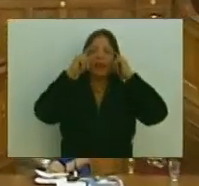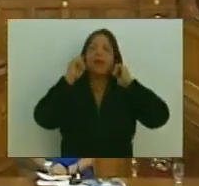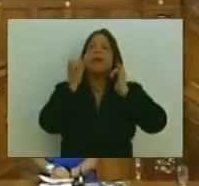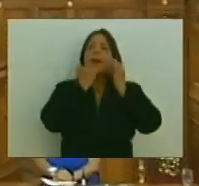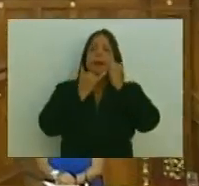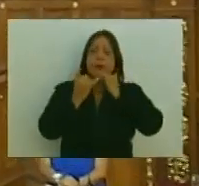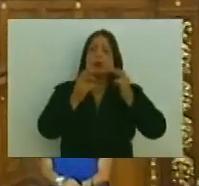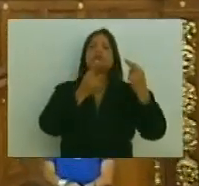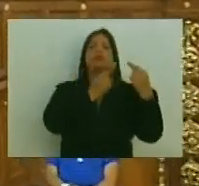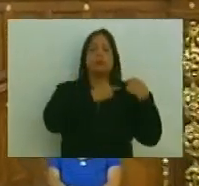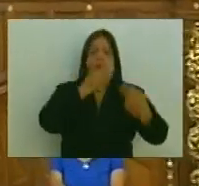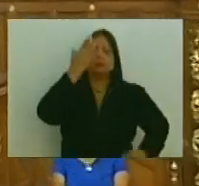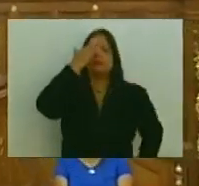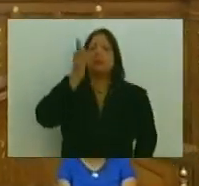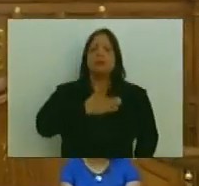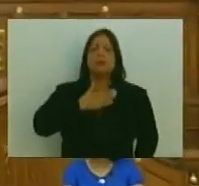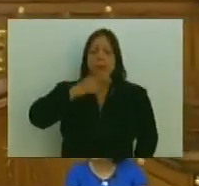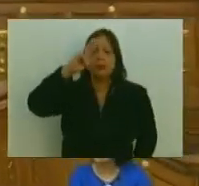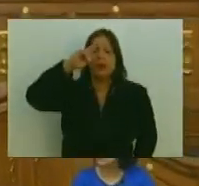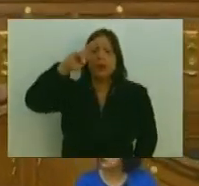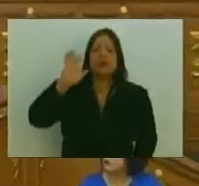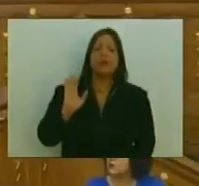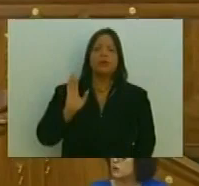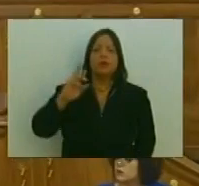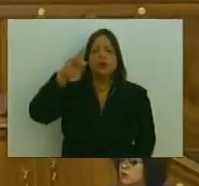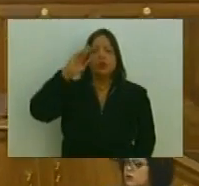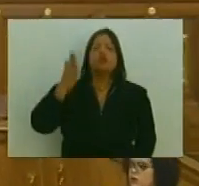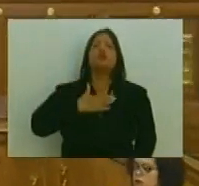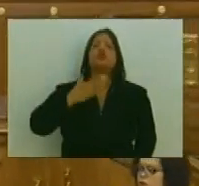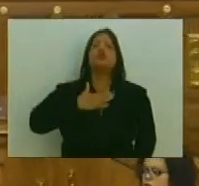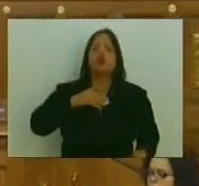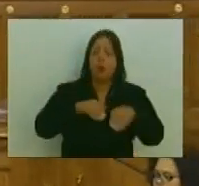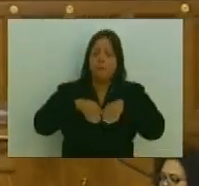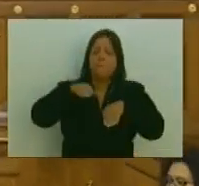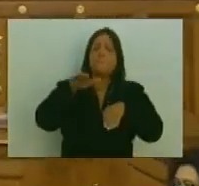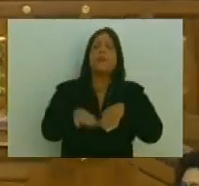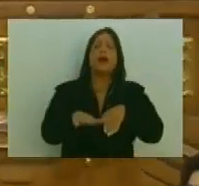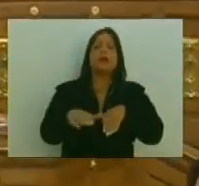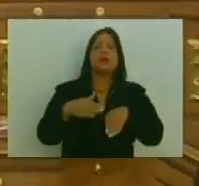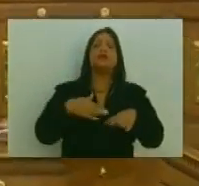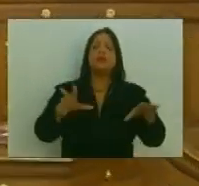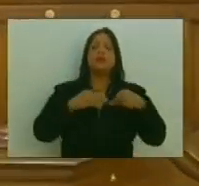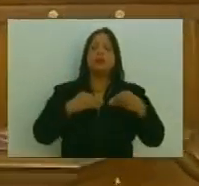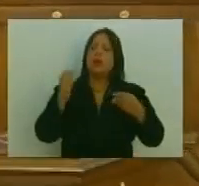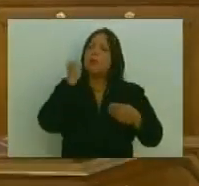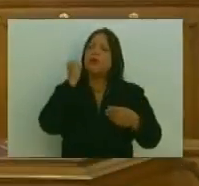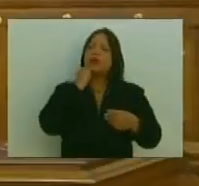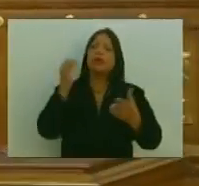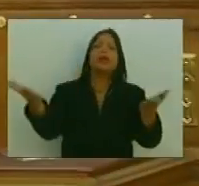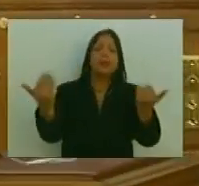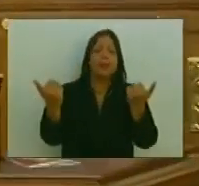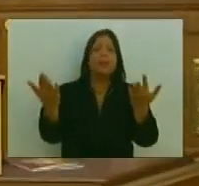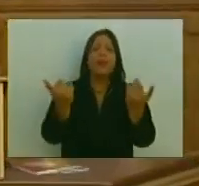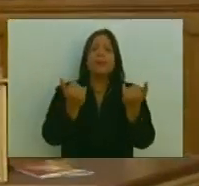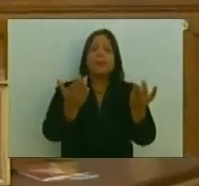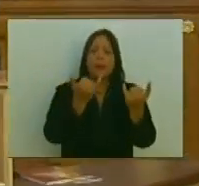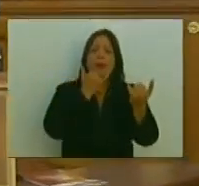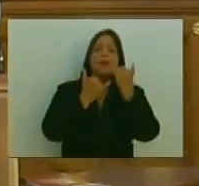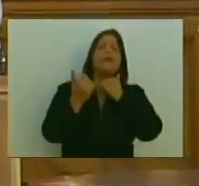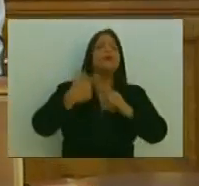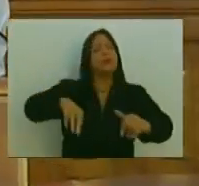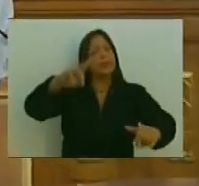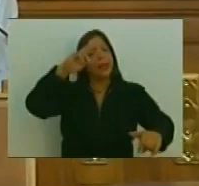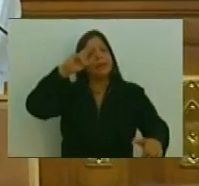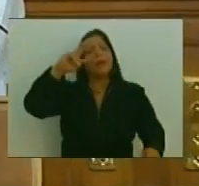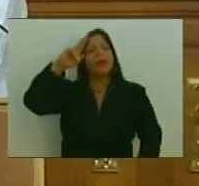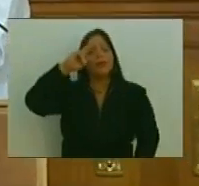yo las asumo, yo las asumo. Yo doy un paso al frente para recibir todas las quejas, las fallas, lo que pueda tener nuestra política de